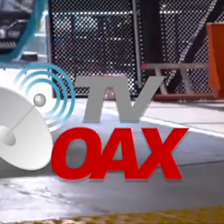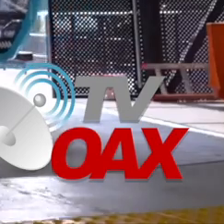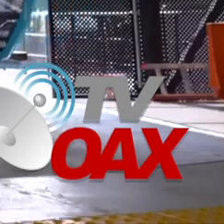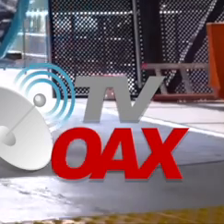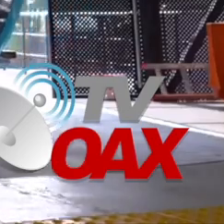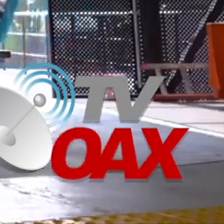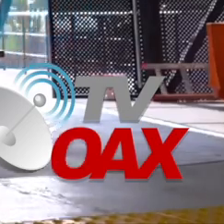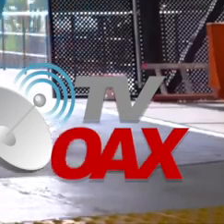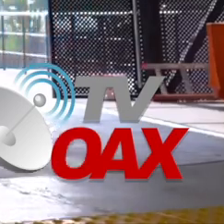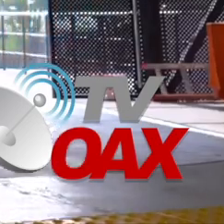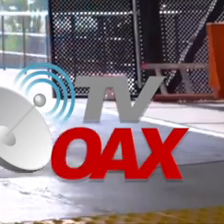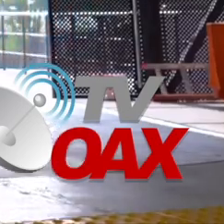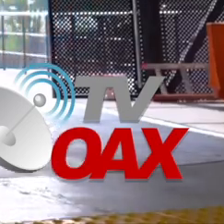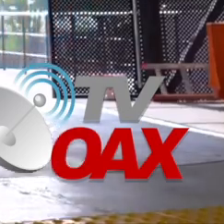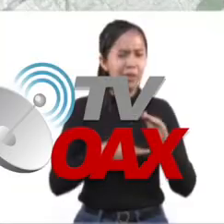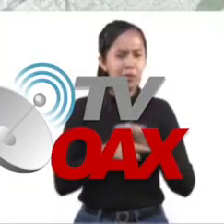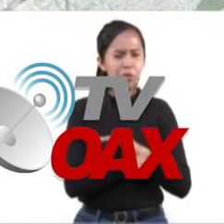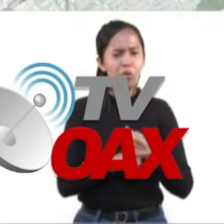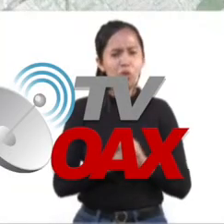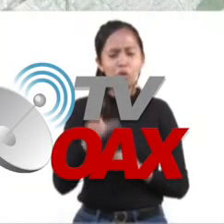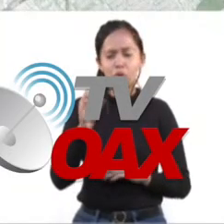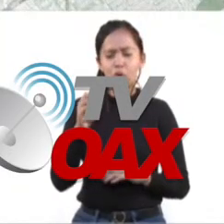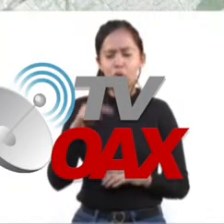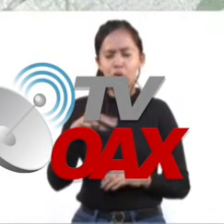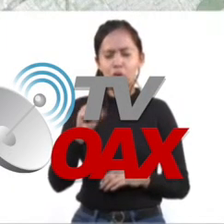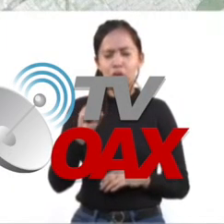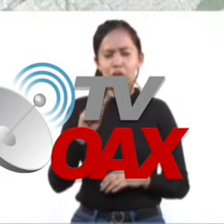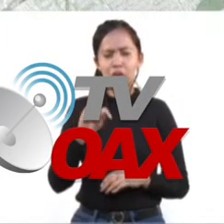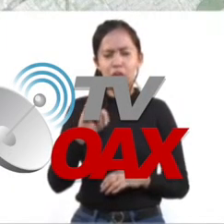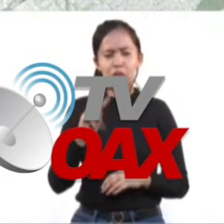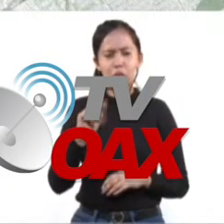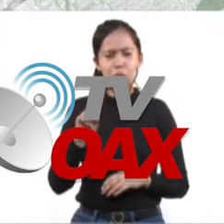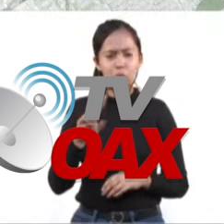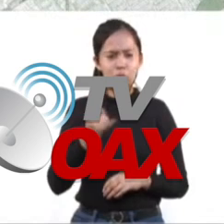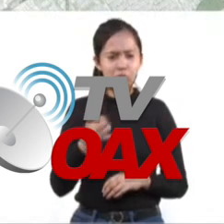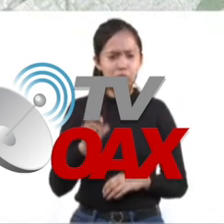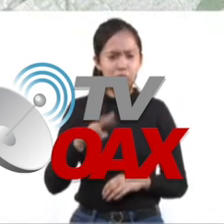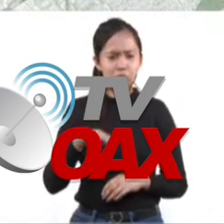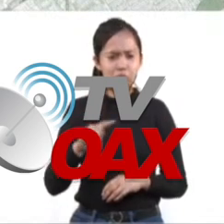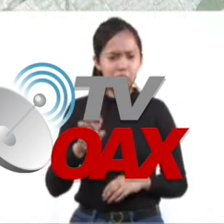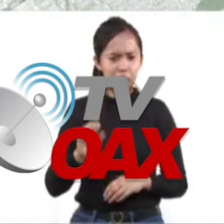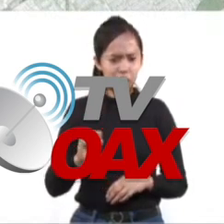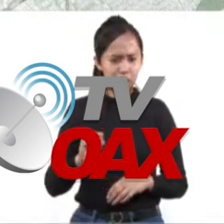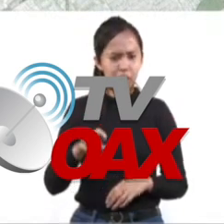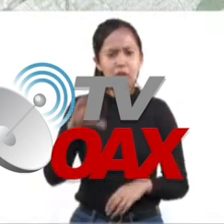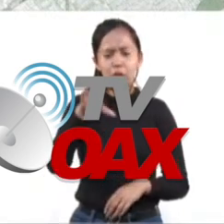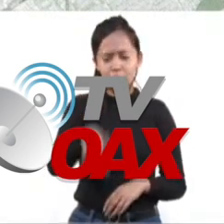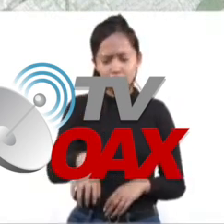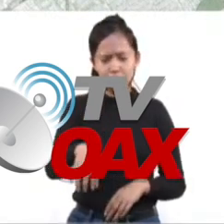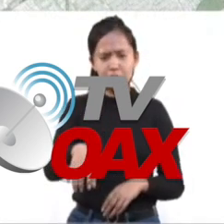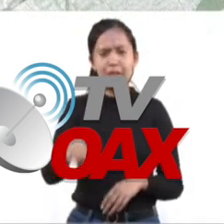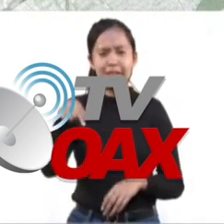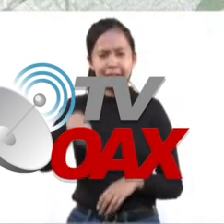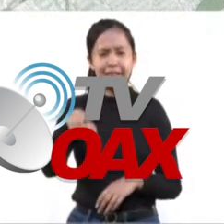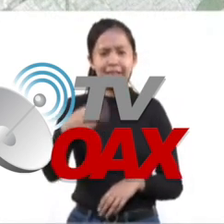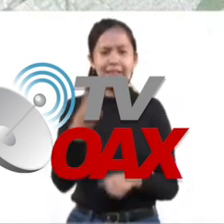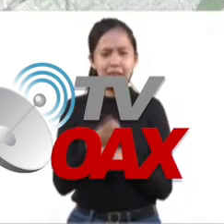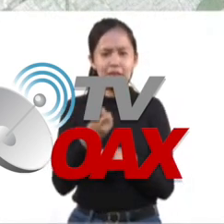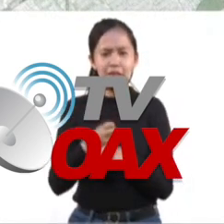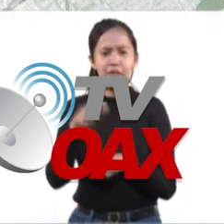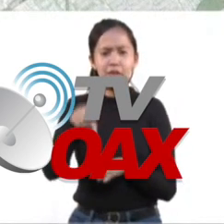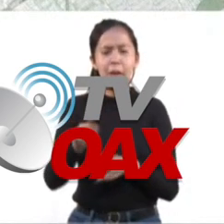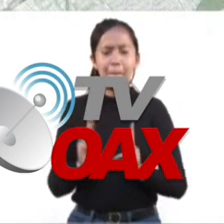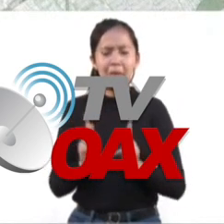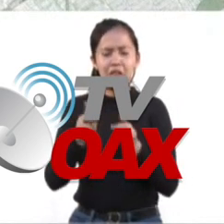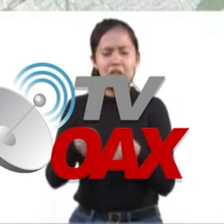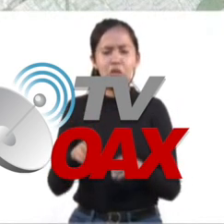el Metro Constituyentes. De ahí, a 1.13 kilómetros tenemos la segunda estación, que es la correspondiente al Panteón